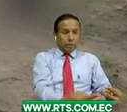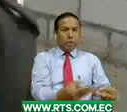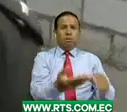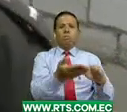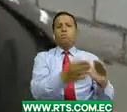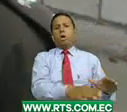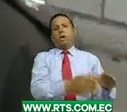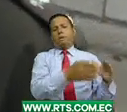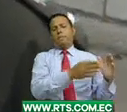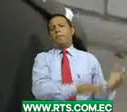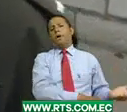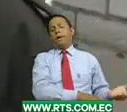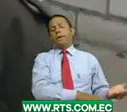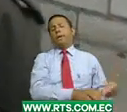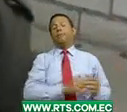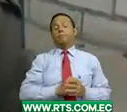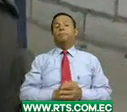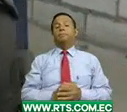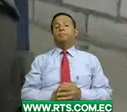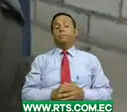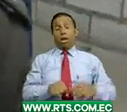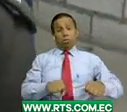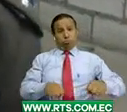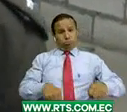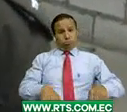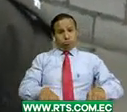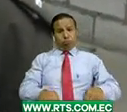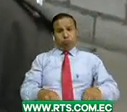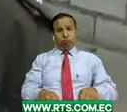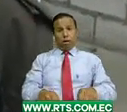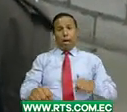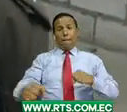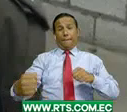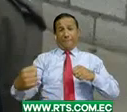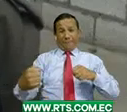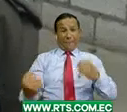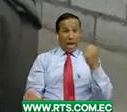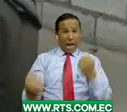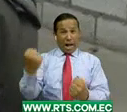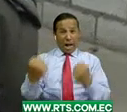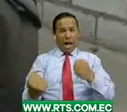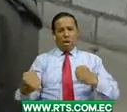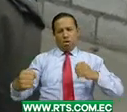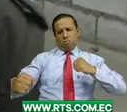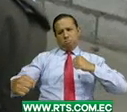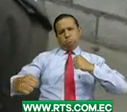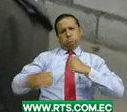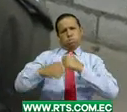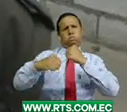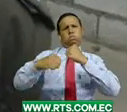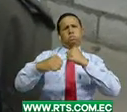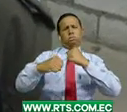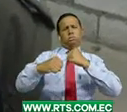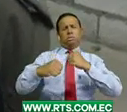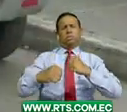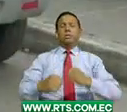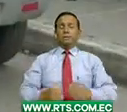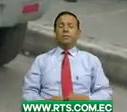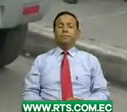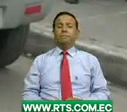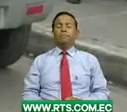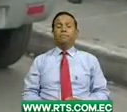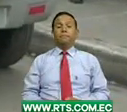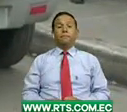perecieron. El impacto de la motocicleta en la parte posterior del lateral del vehículo Jeep.